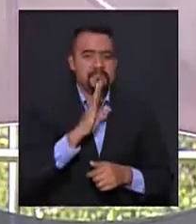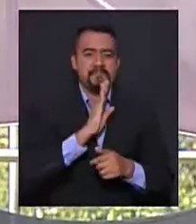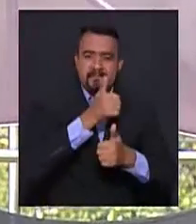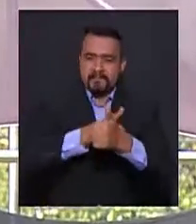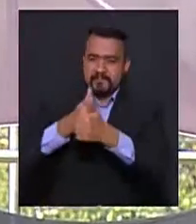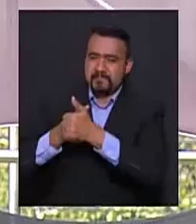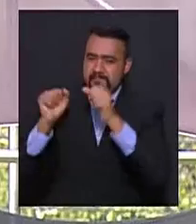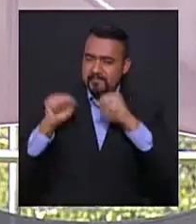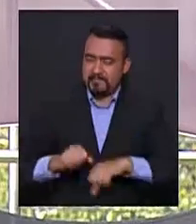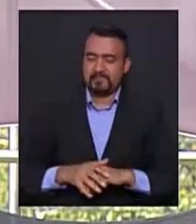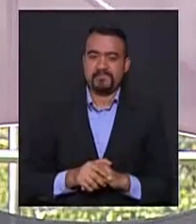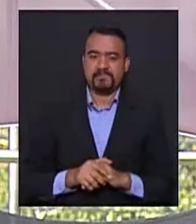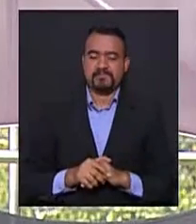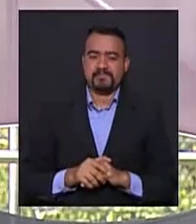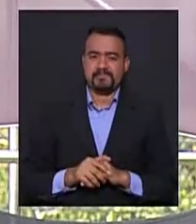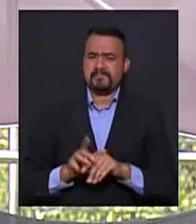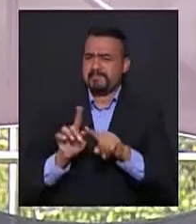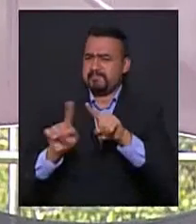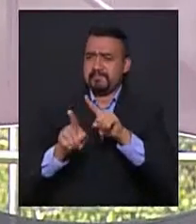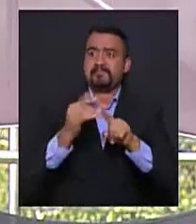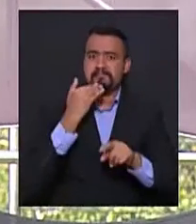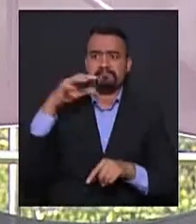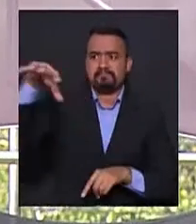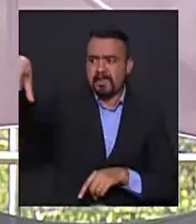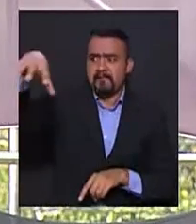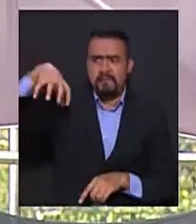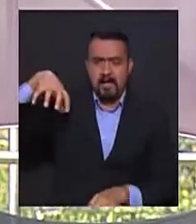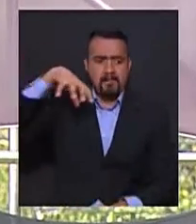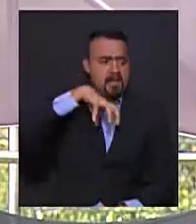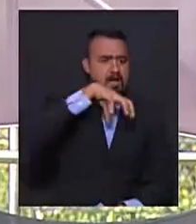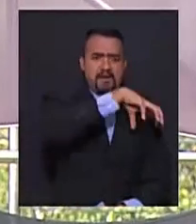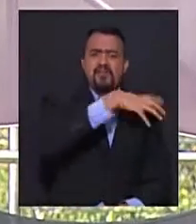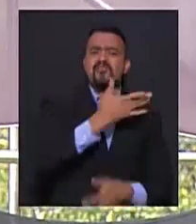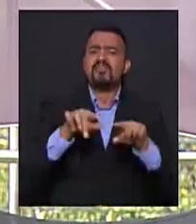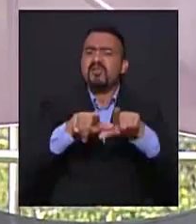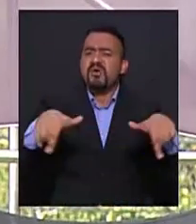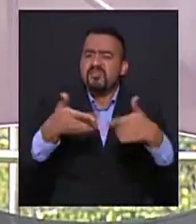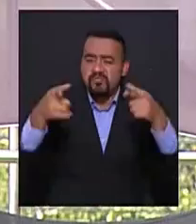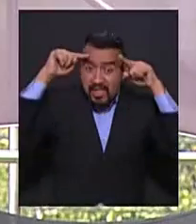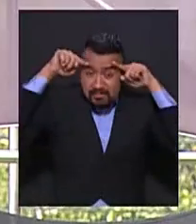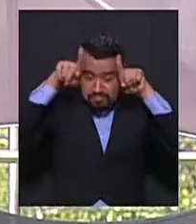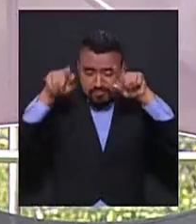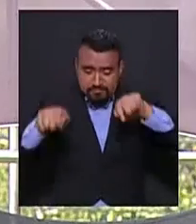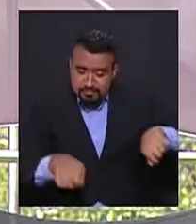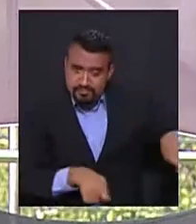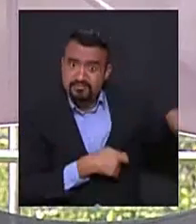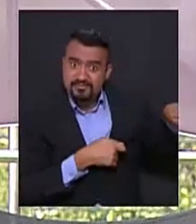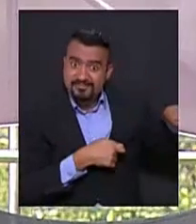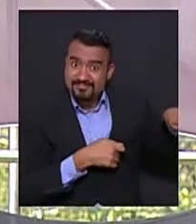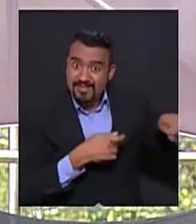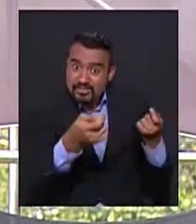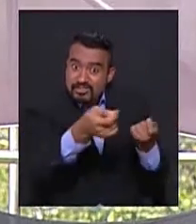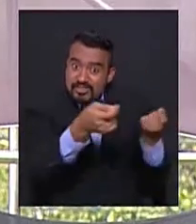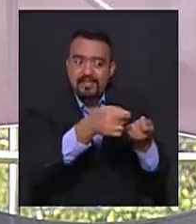nosotros. Esculturas monumentales estarán en distintos sitios, frente a la Macarena, donde estalló 28 años atrás